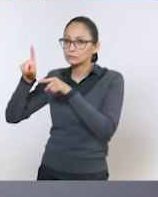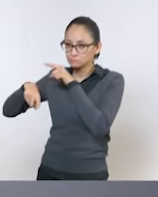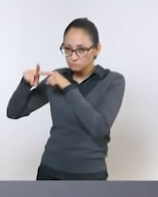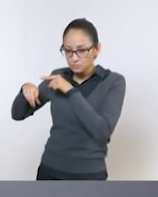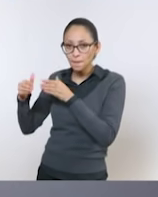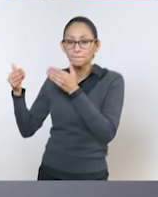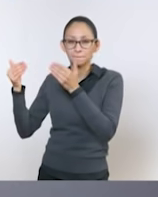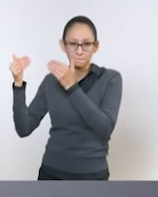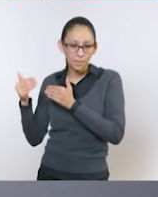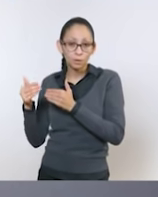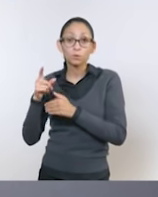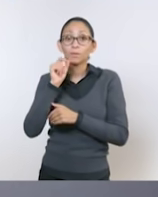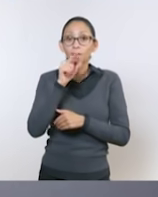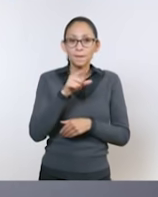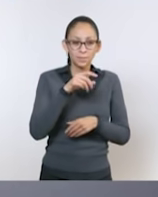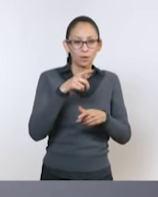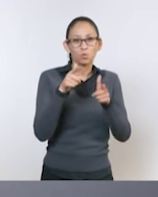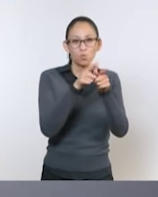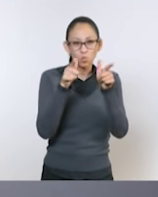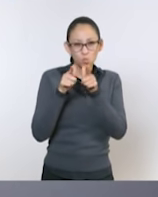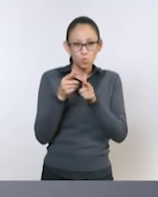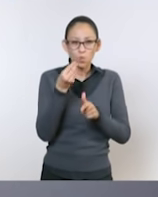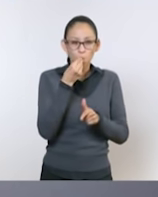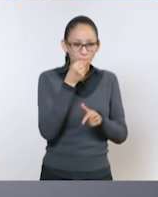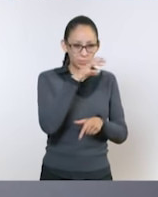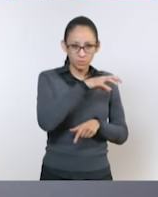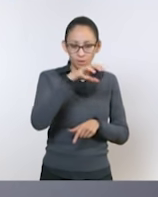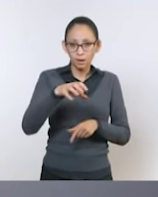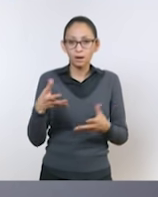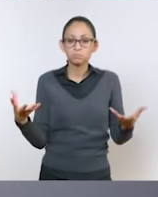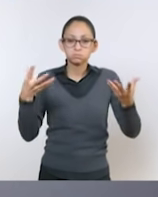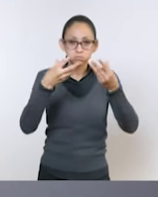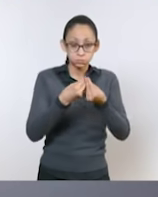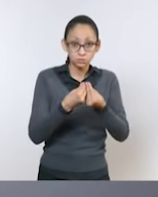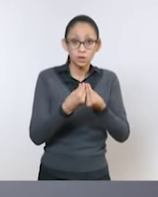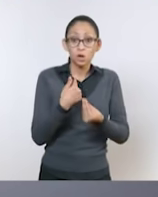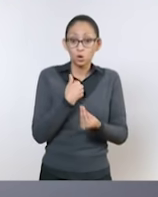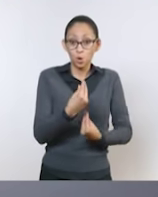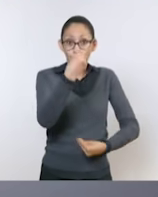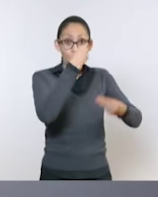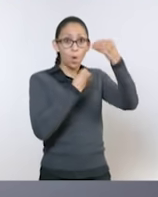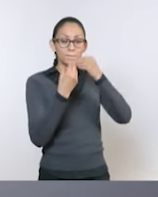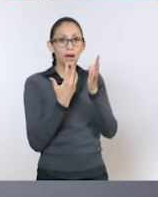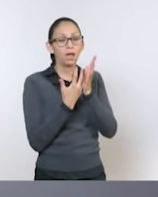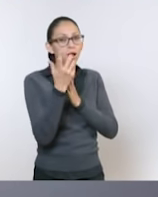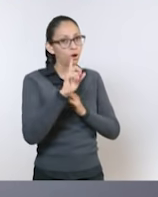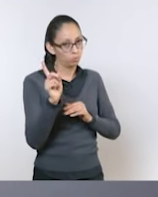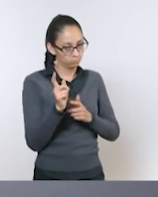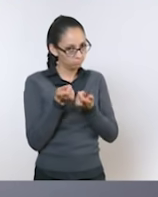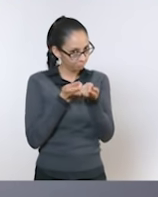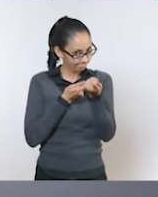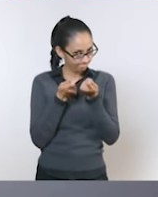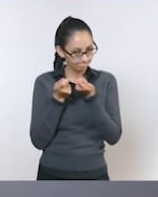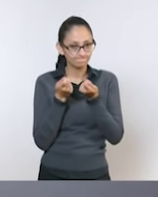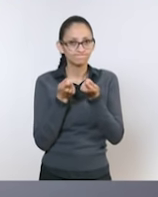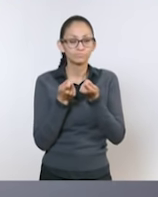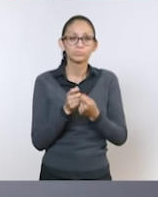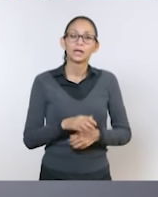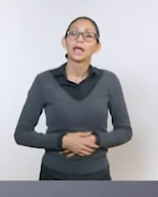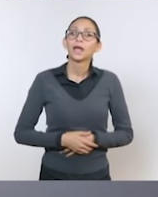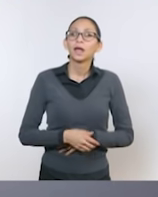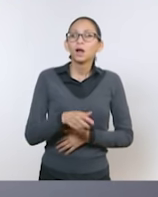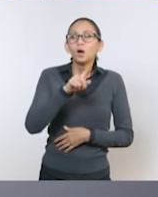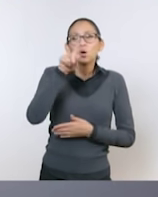combinar los diferentes grupos de alimentos y sobre todo, pues no comer más de lo que nuestro cuerpo gasta, ¿no? Así